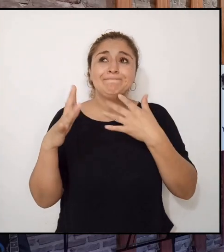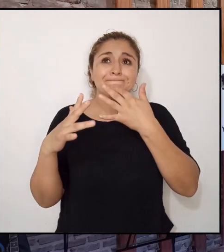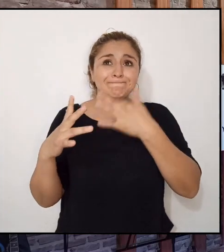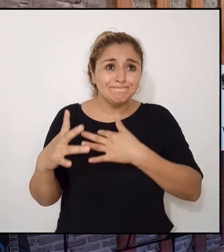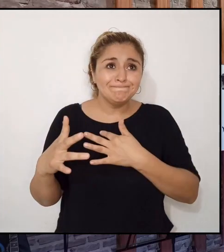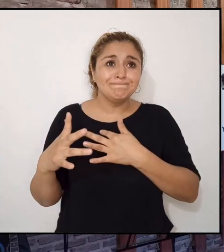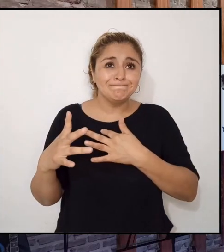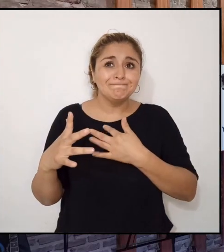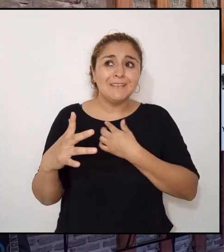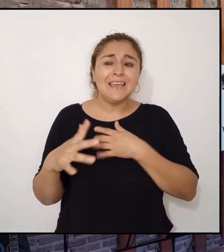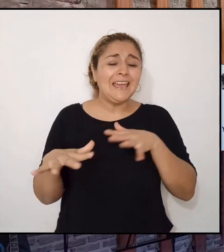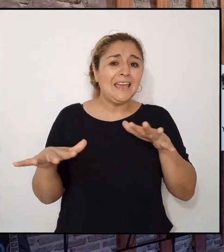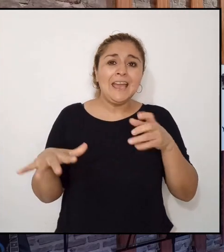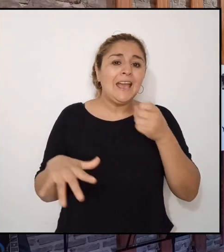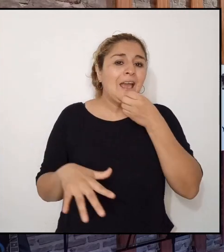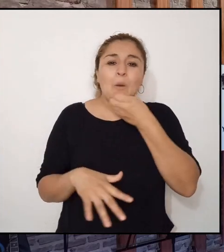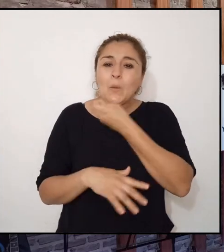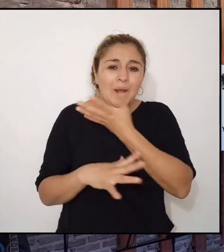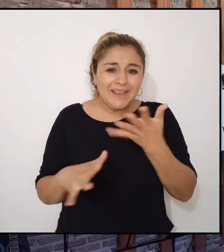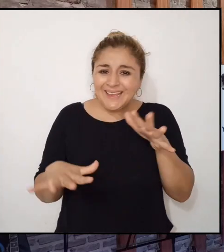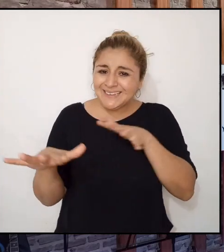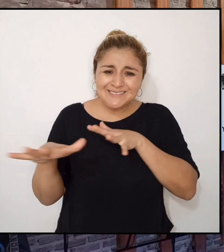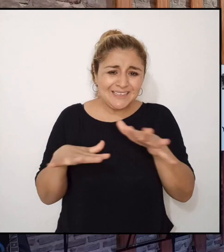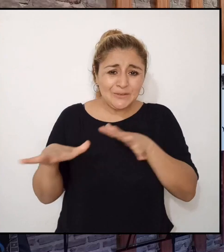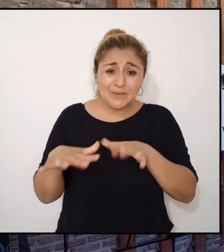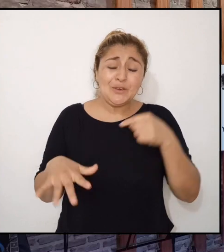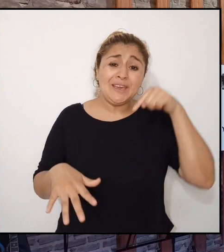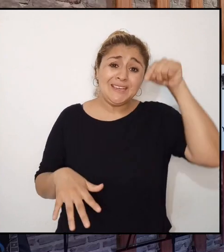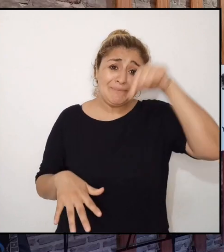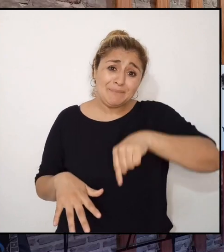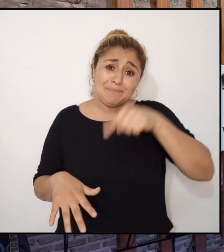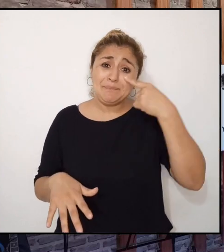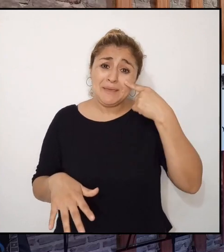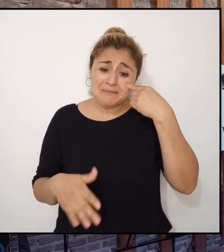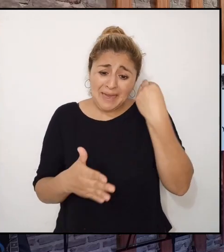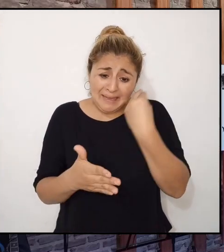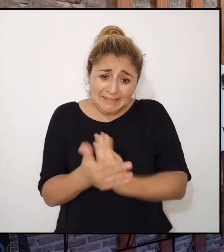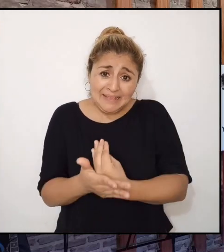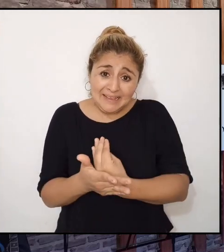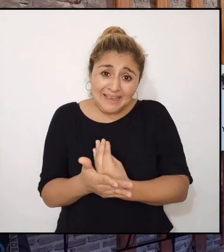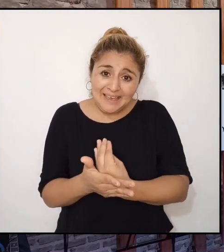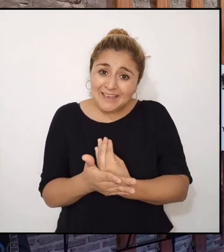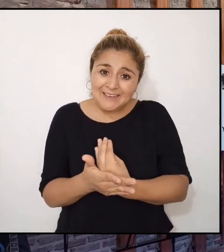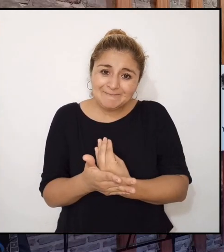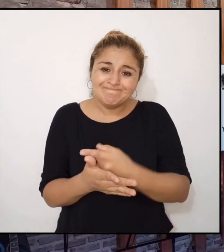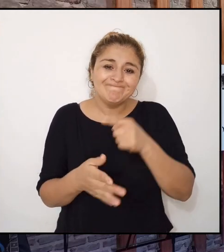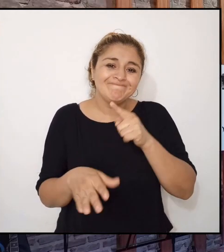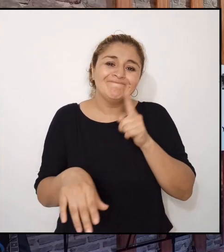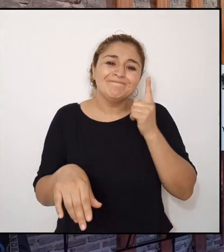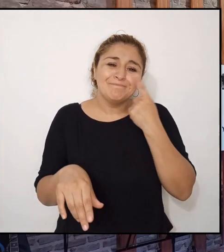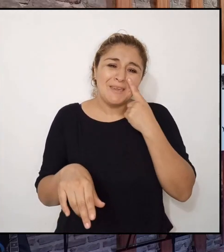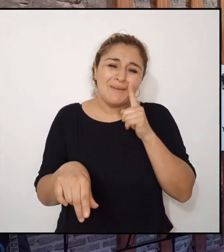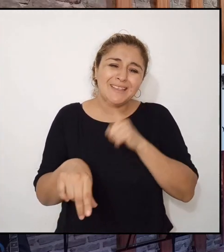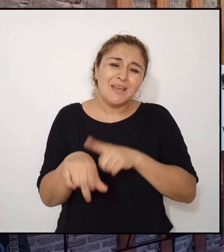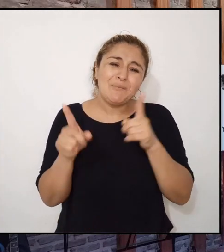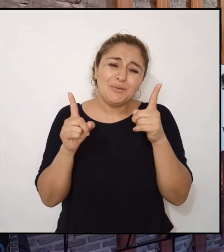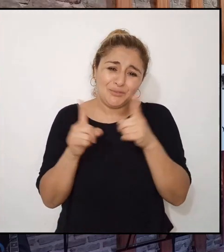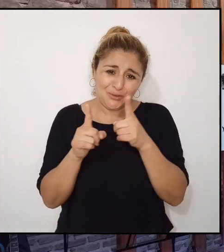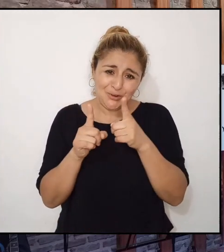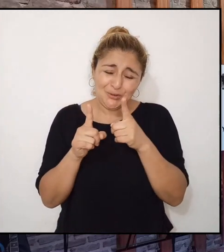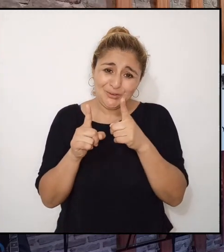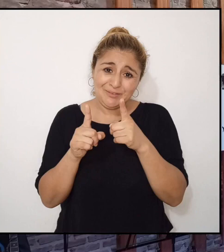momentáneo, pero la palabra de Dios dice permanece para siempre, y la palabra dice que